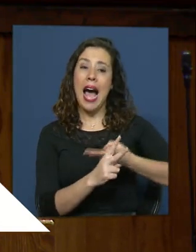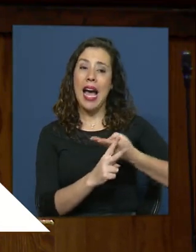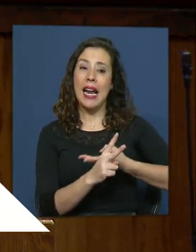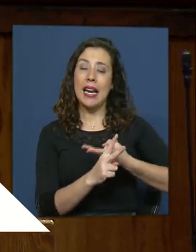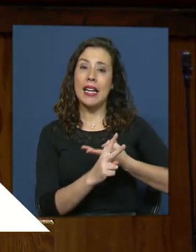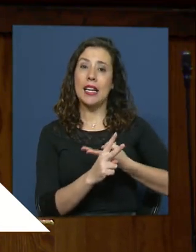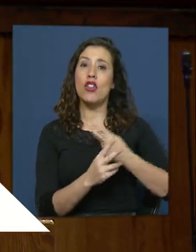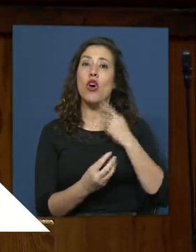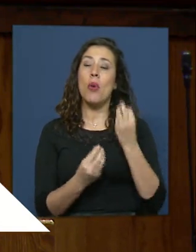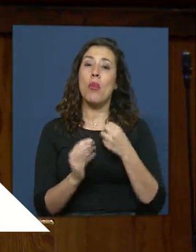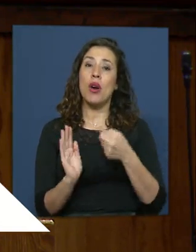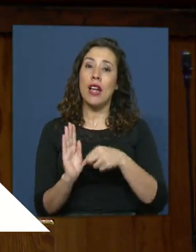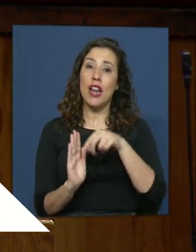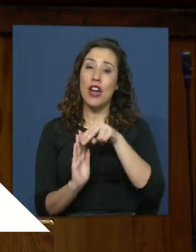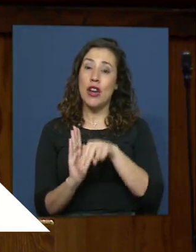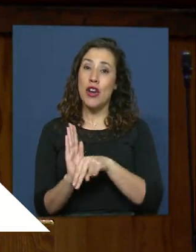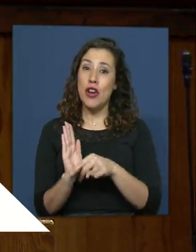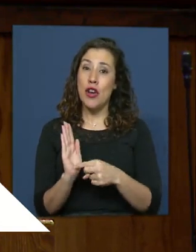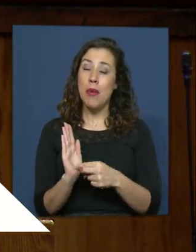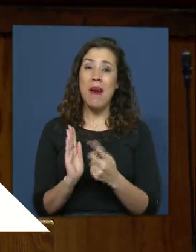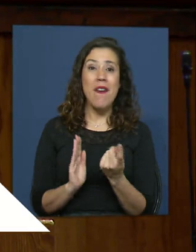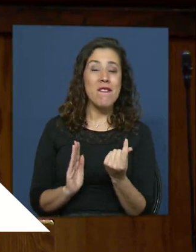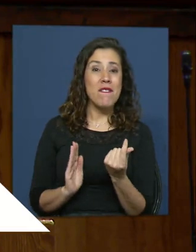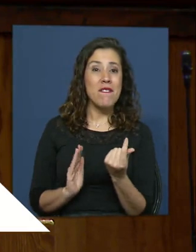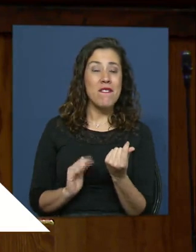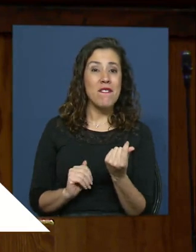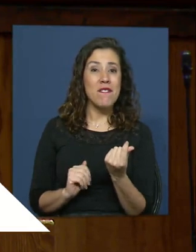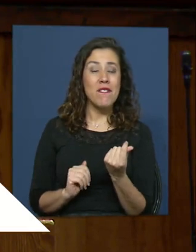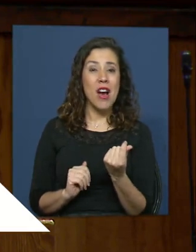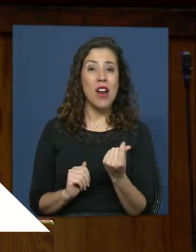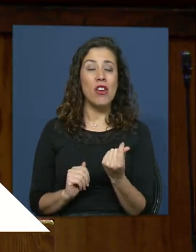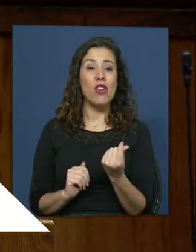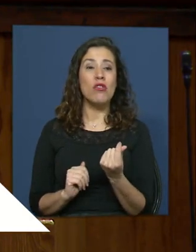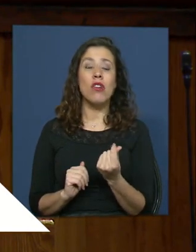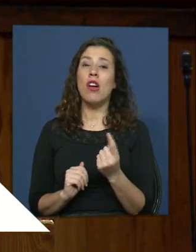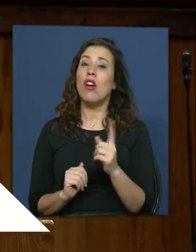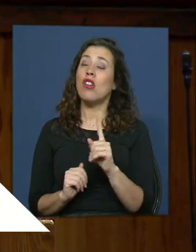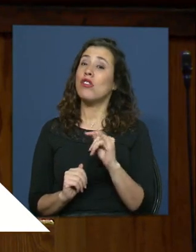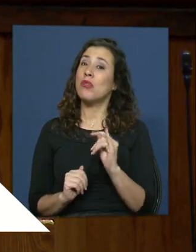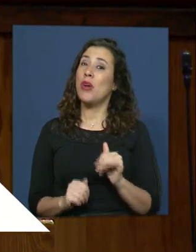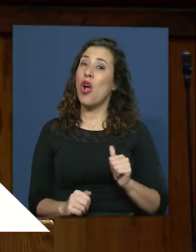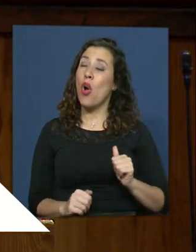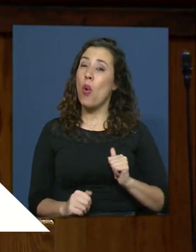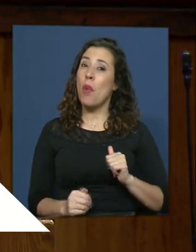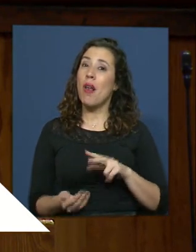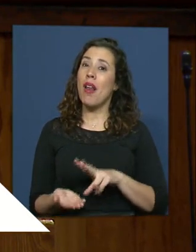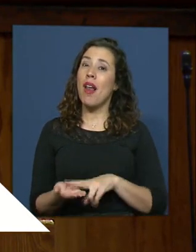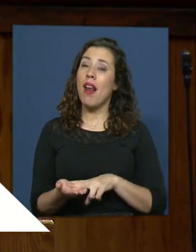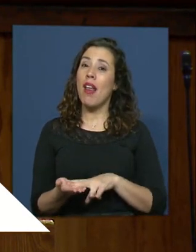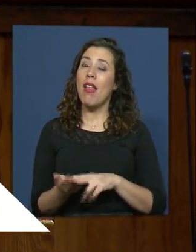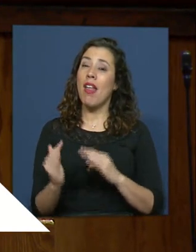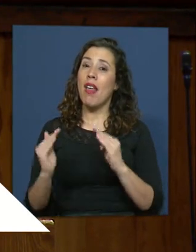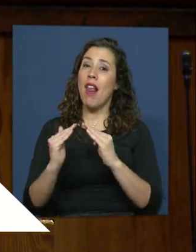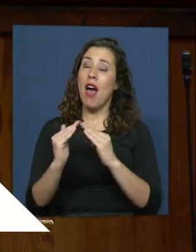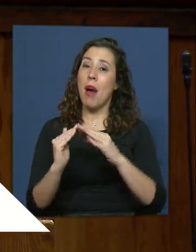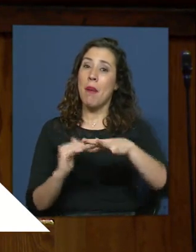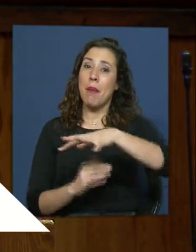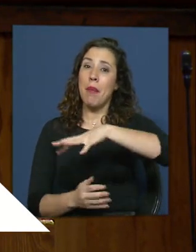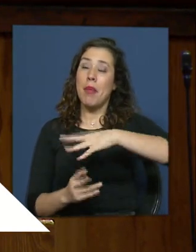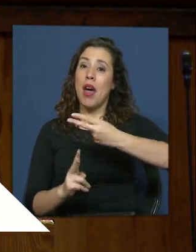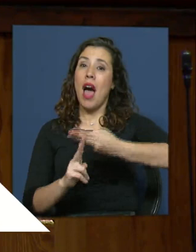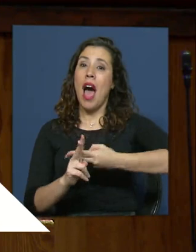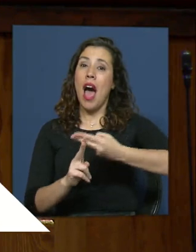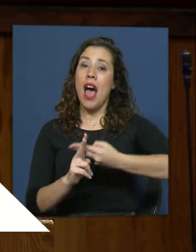debido a que la norma genérica de valoración no siempre se ajusta a la realidad de los inmuebles con